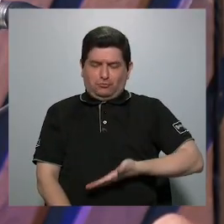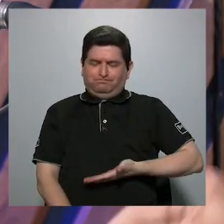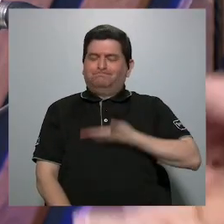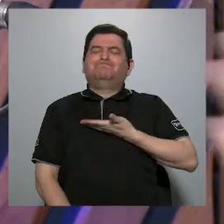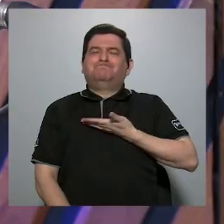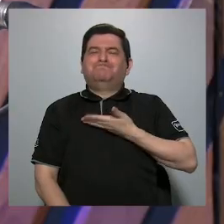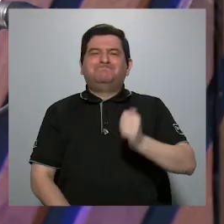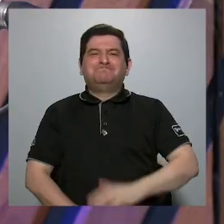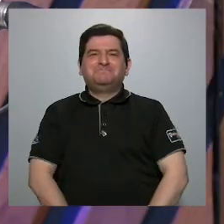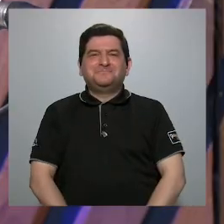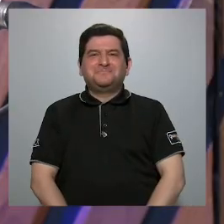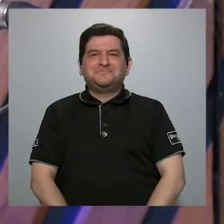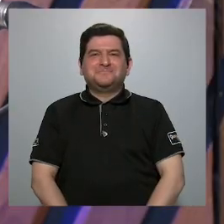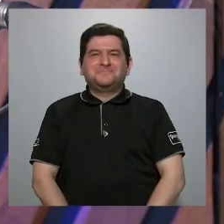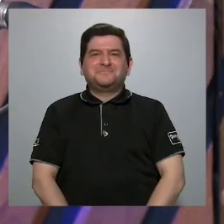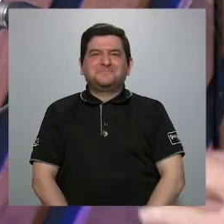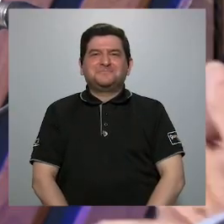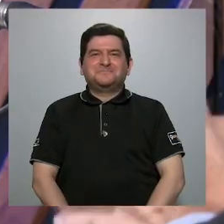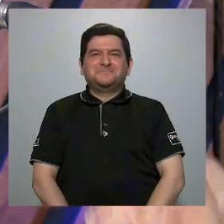estoy muy orgulloso.